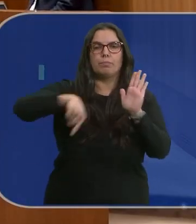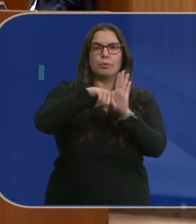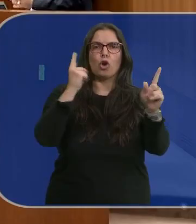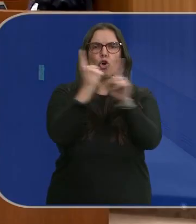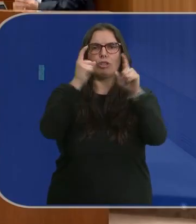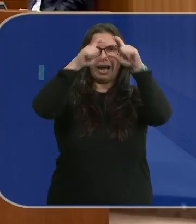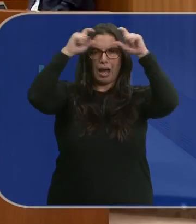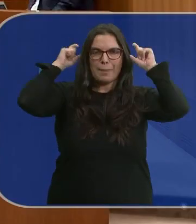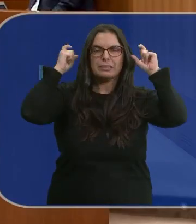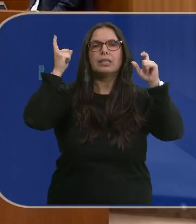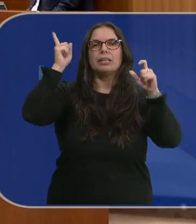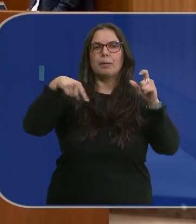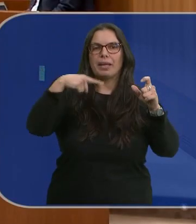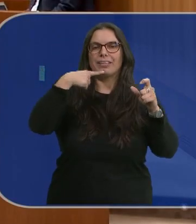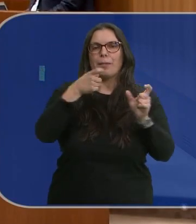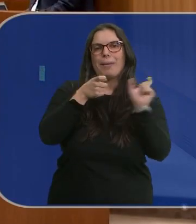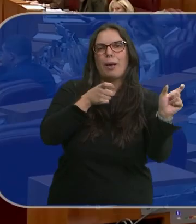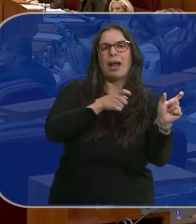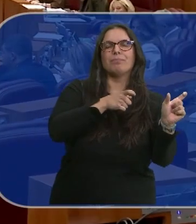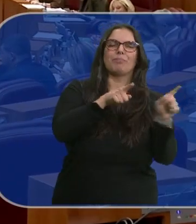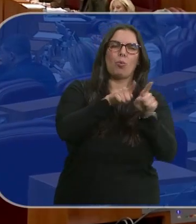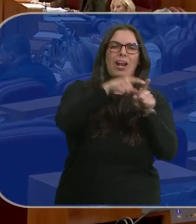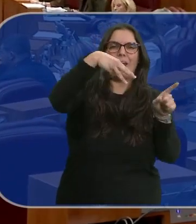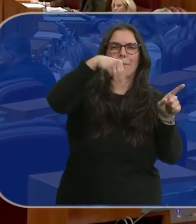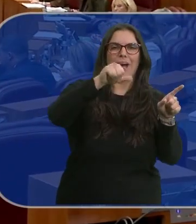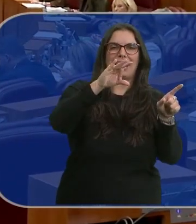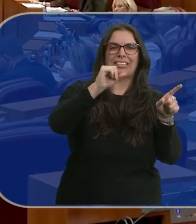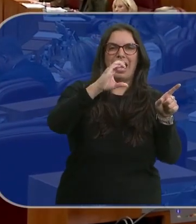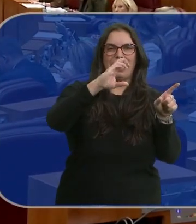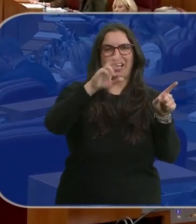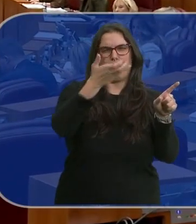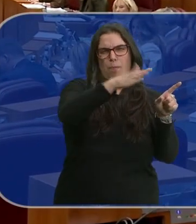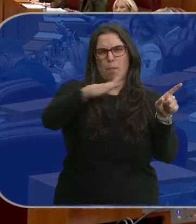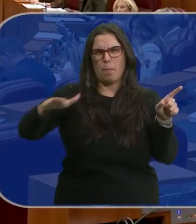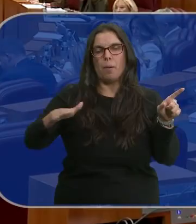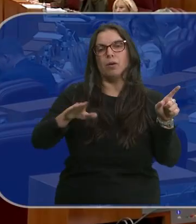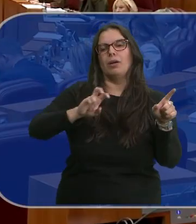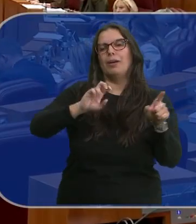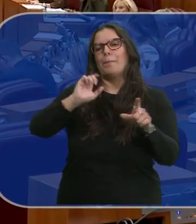Hamás y en la que habla de masacre y no de genocidio. Un blanqueo, según los socialistas.